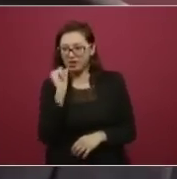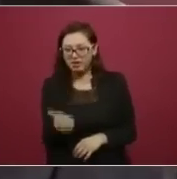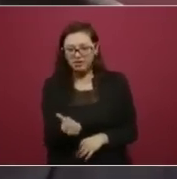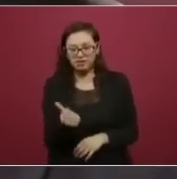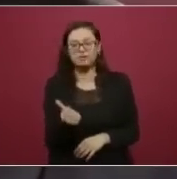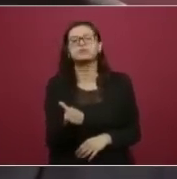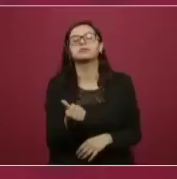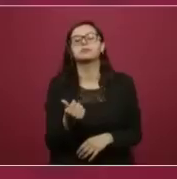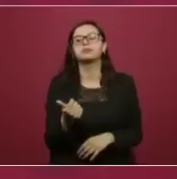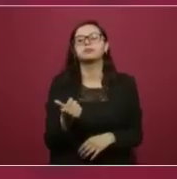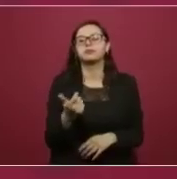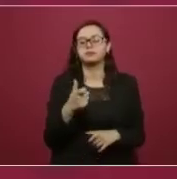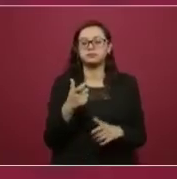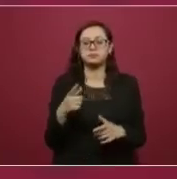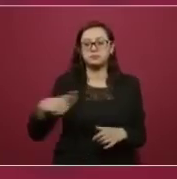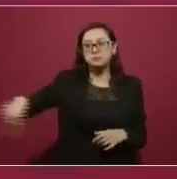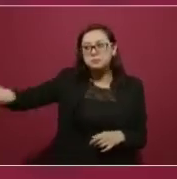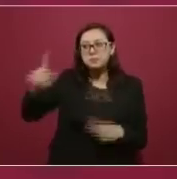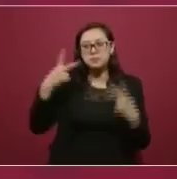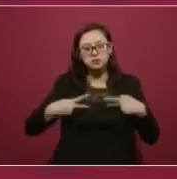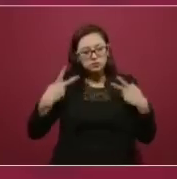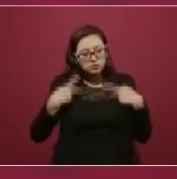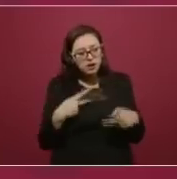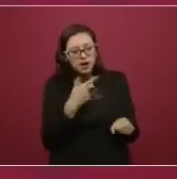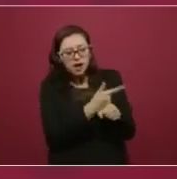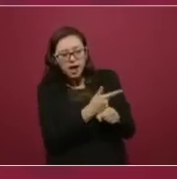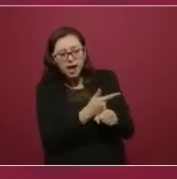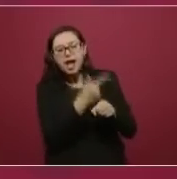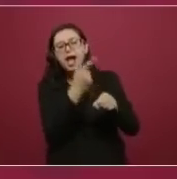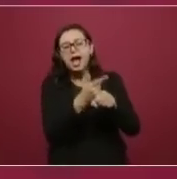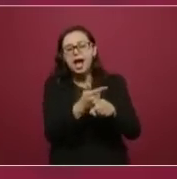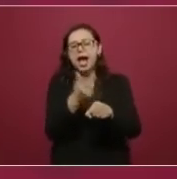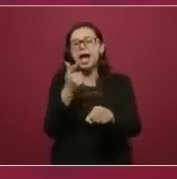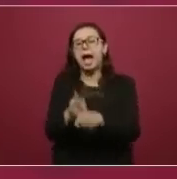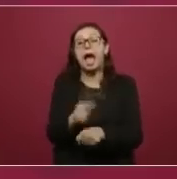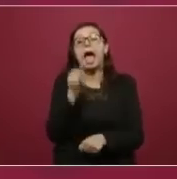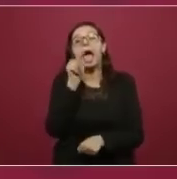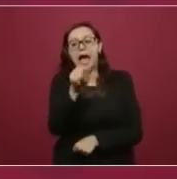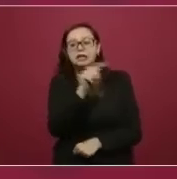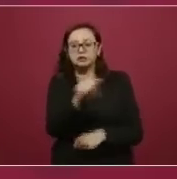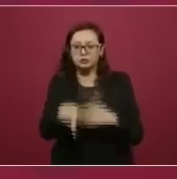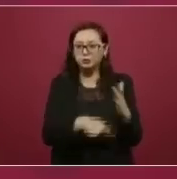que el consumidor sepa dónde está